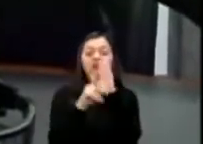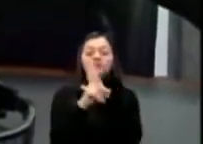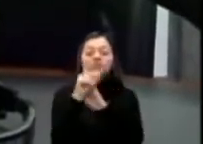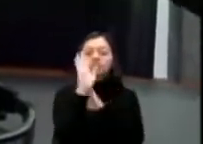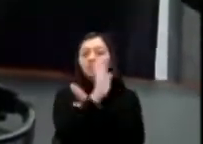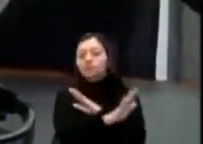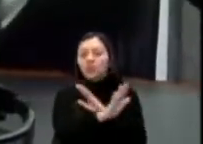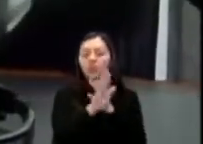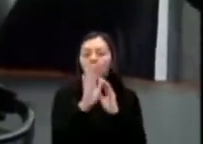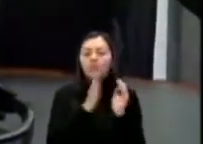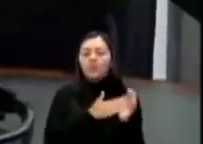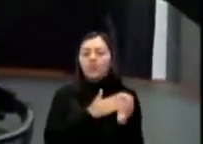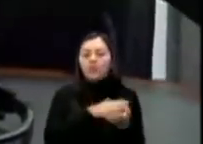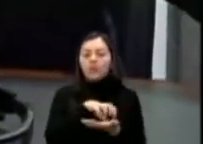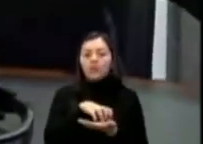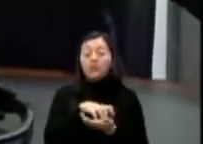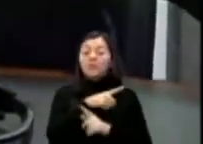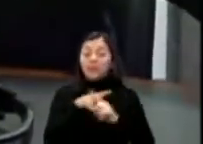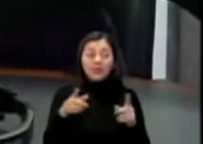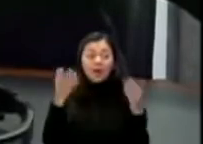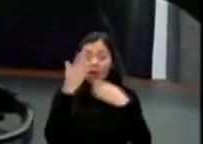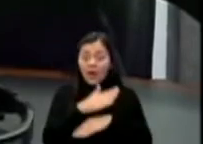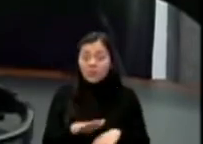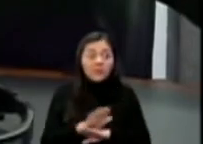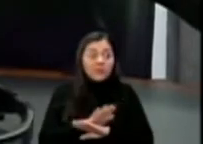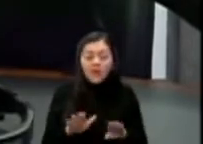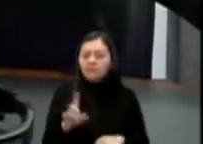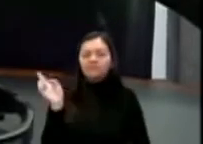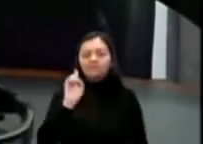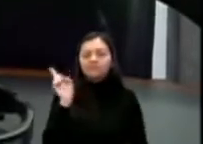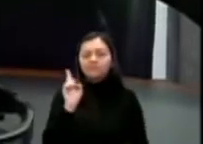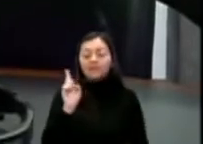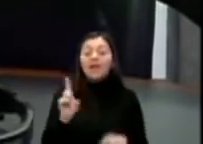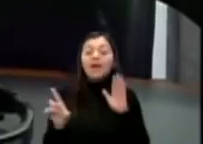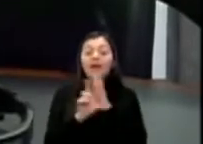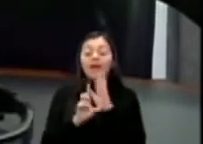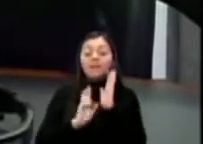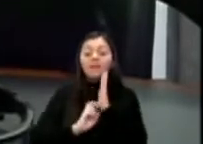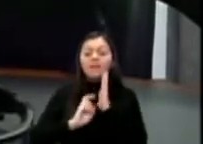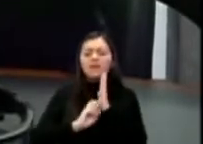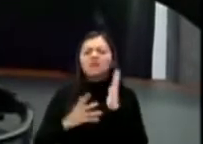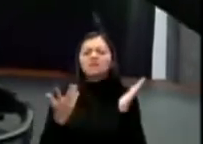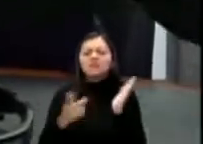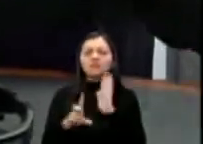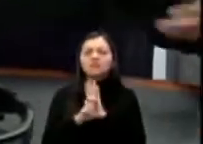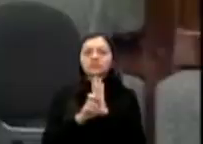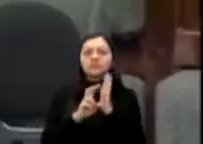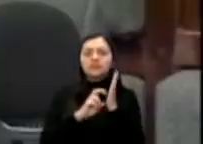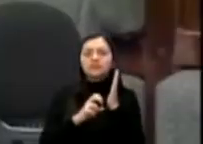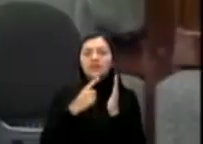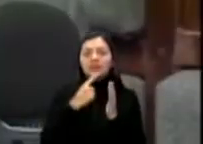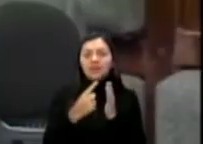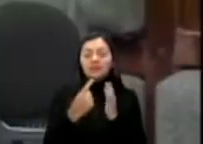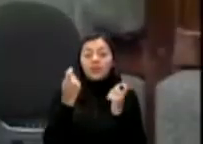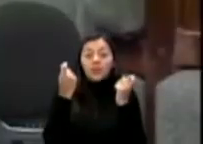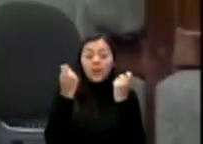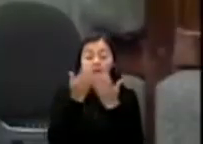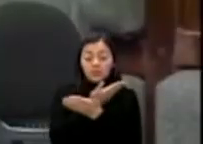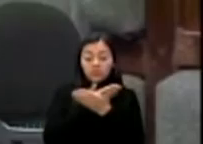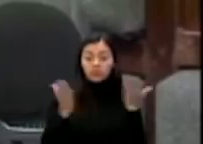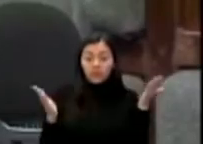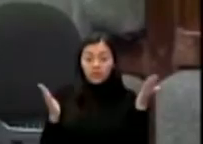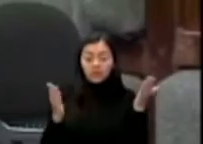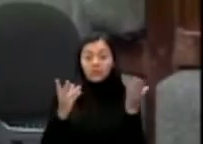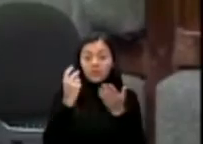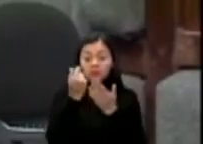provincias amazónicas pero ahí no termina la historia patricia la ley de minería y establece regalías para desarrollo local y